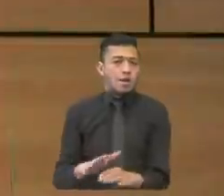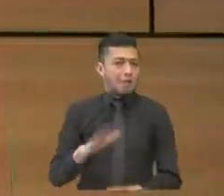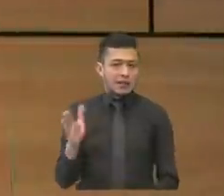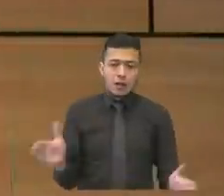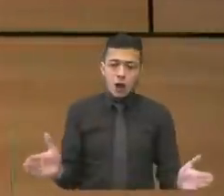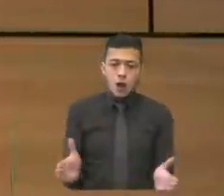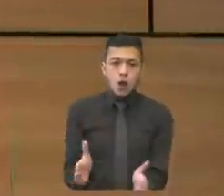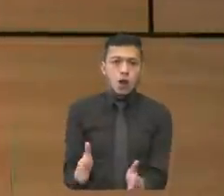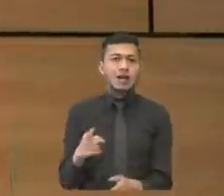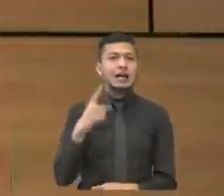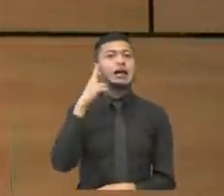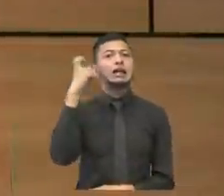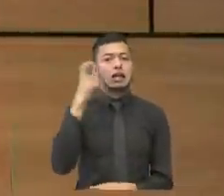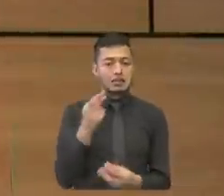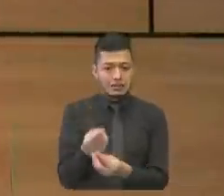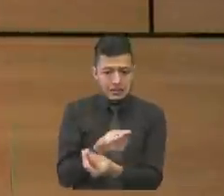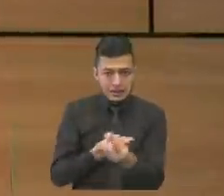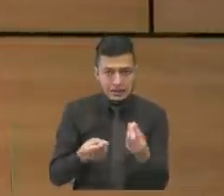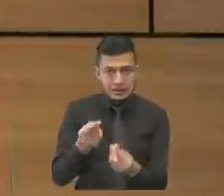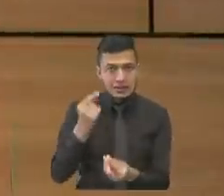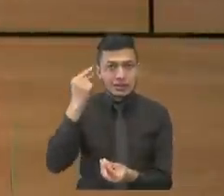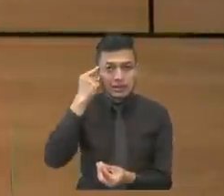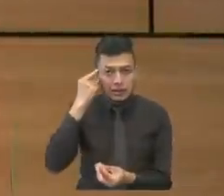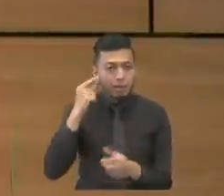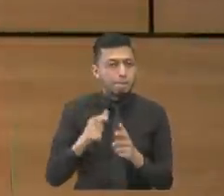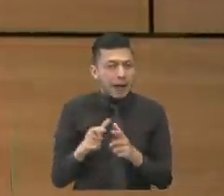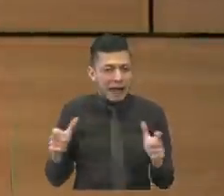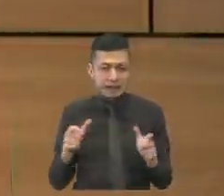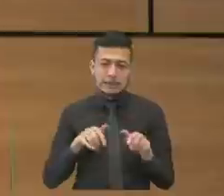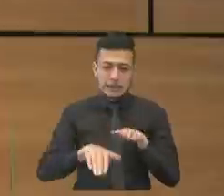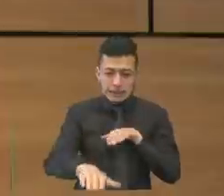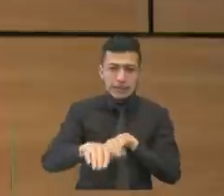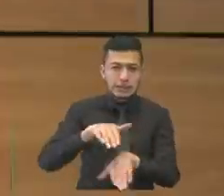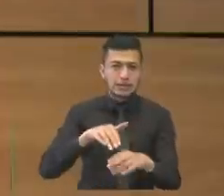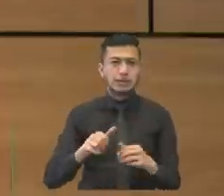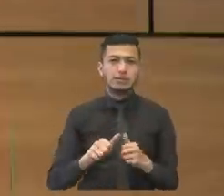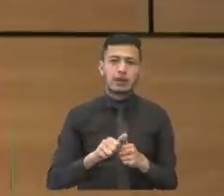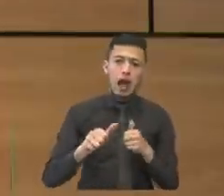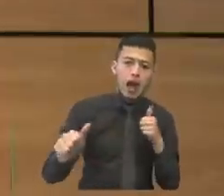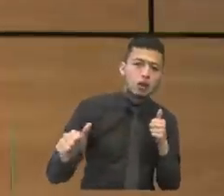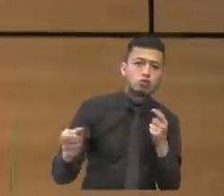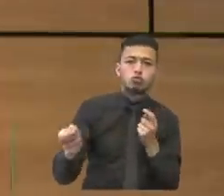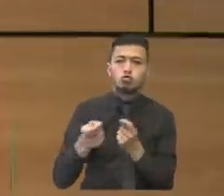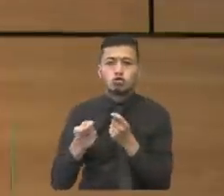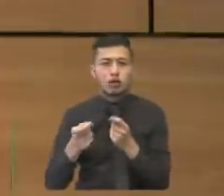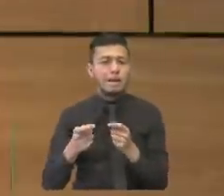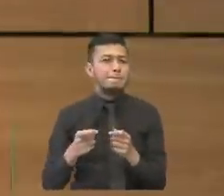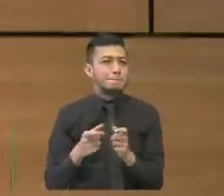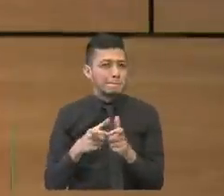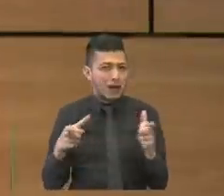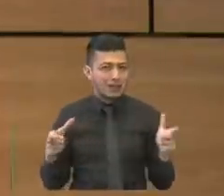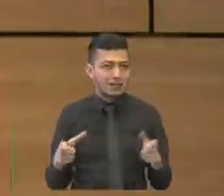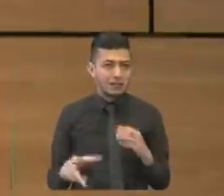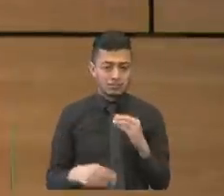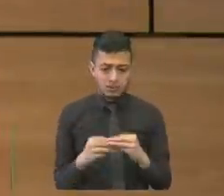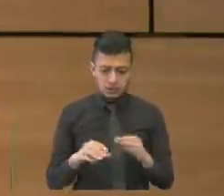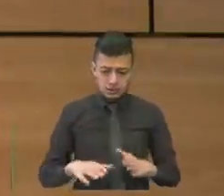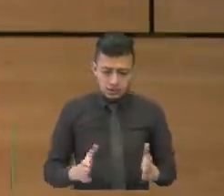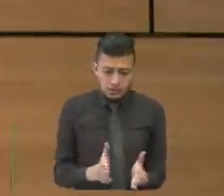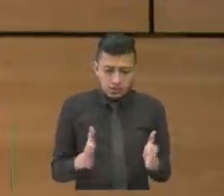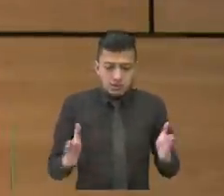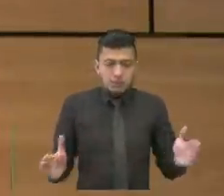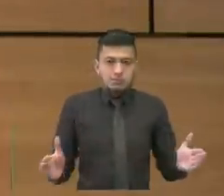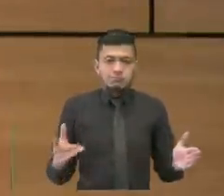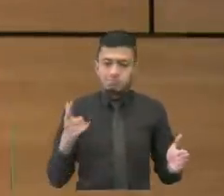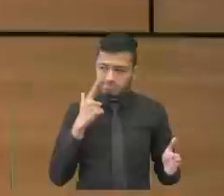es un gran desafío de diseño, porque es justo donde vas a tener más viajes largos y cortos, pero donde el ancho del corredor te